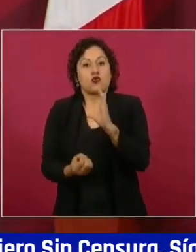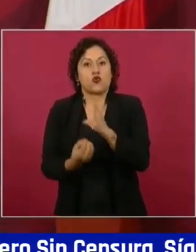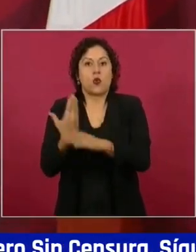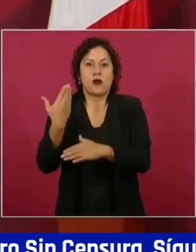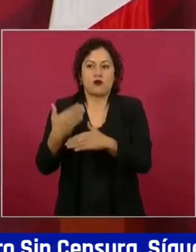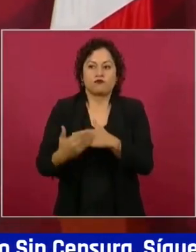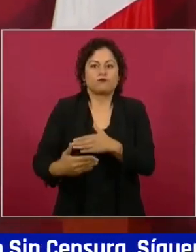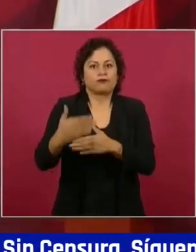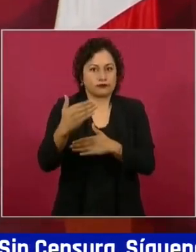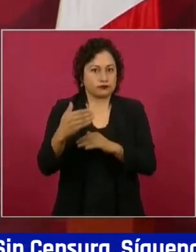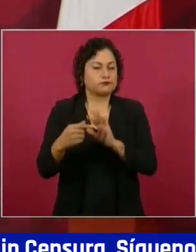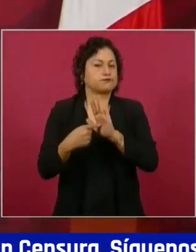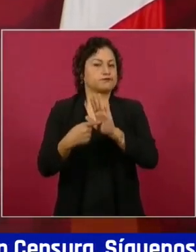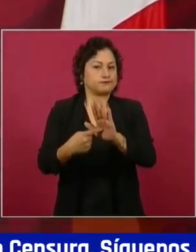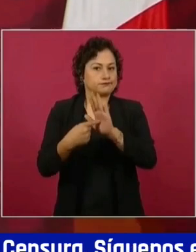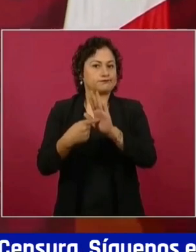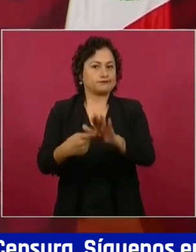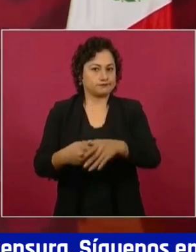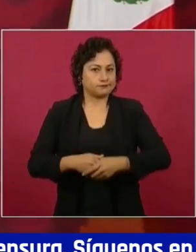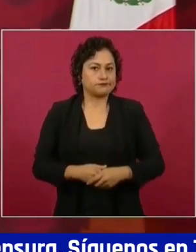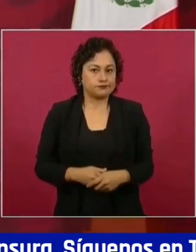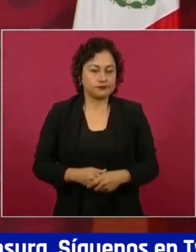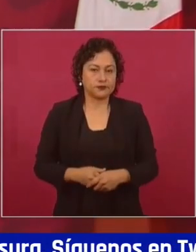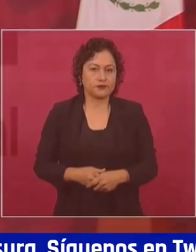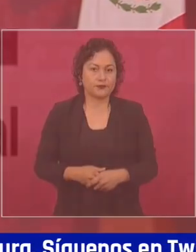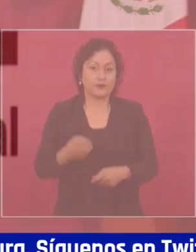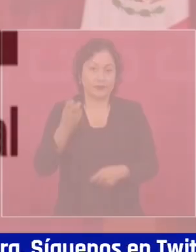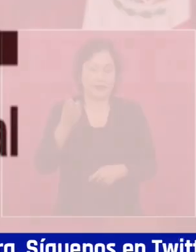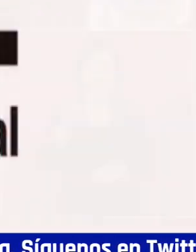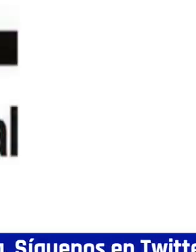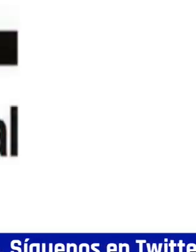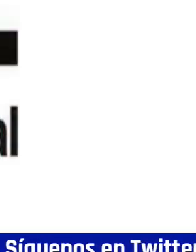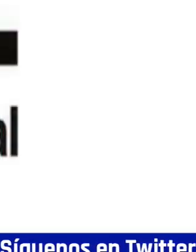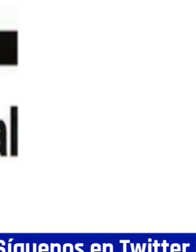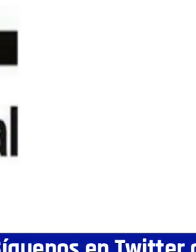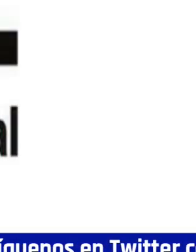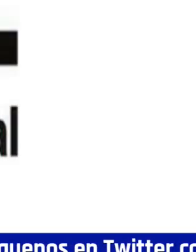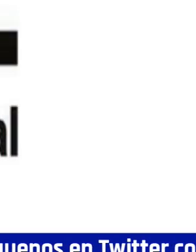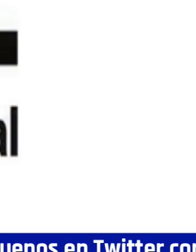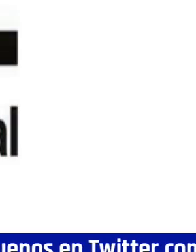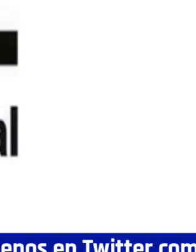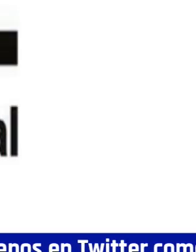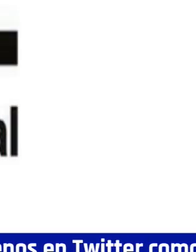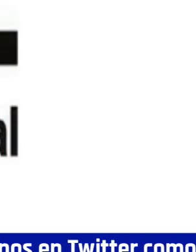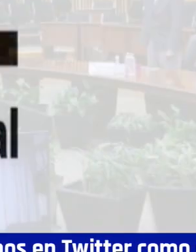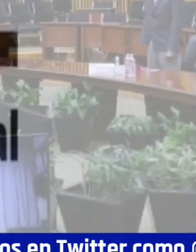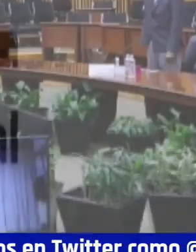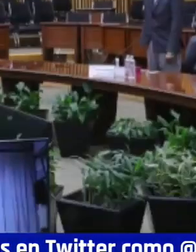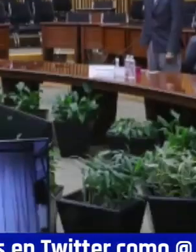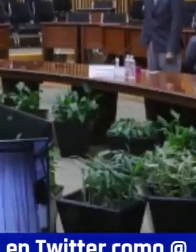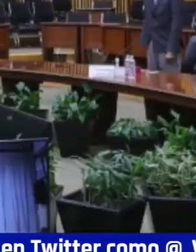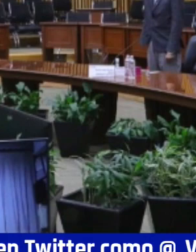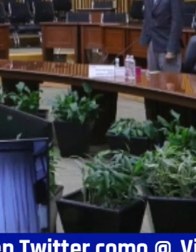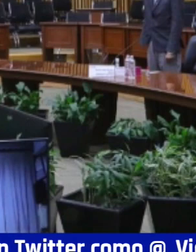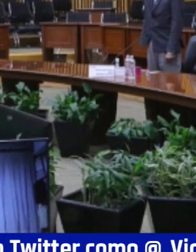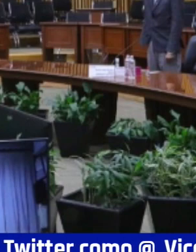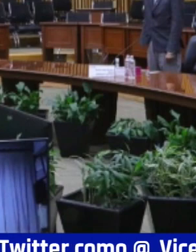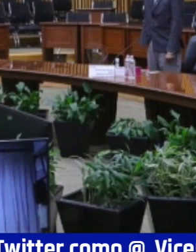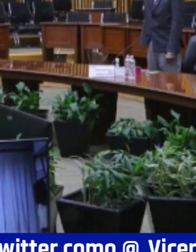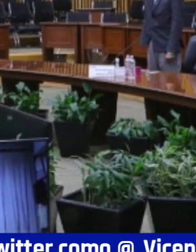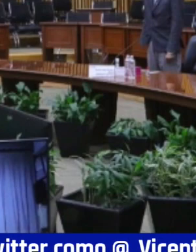digo, esta vez fueron tantos votos que ni de dónde podían sacar que había un fraude, fue una diferencia abismal la que tuvo López Obrador con